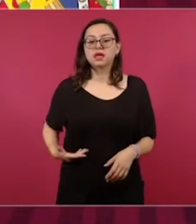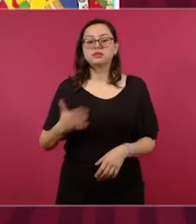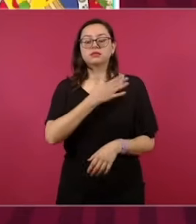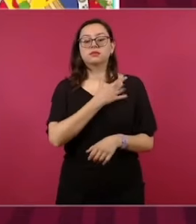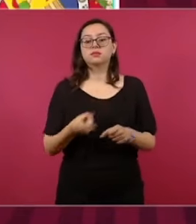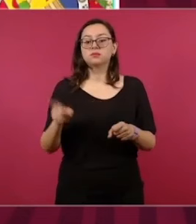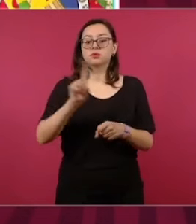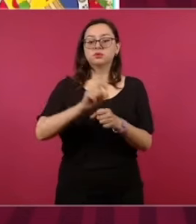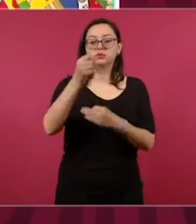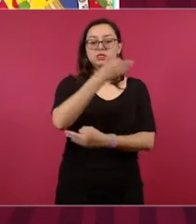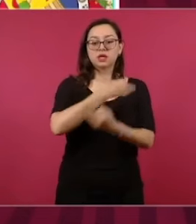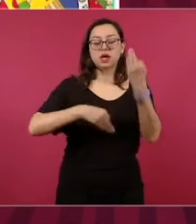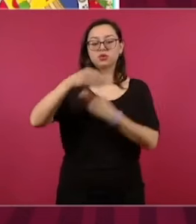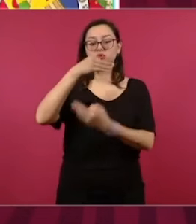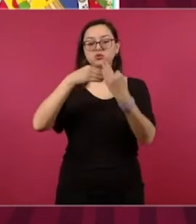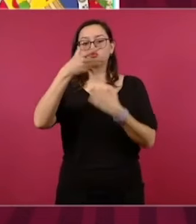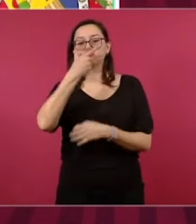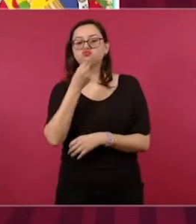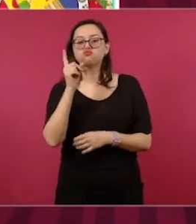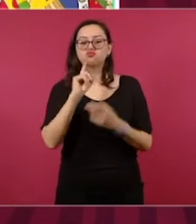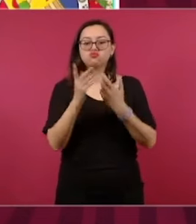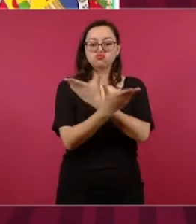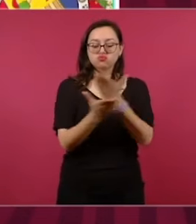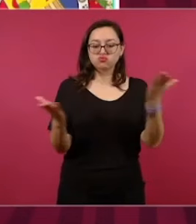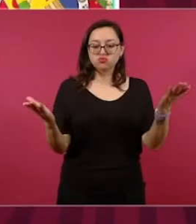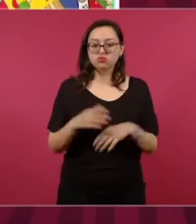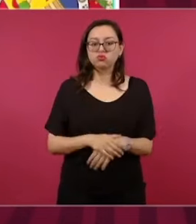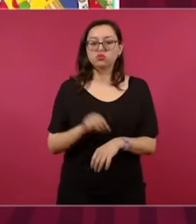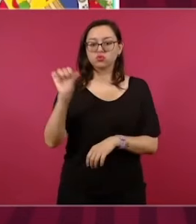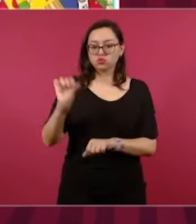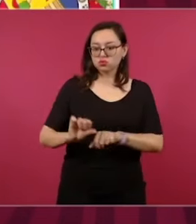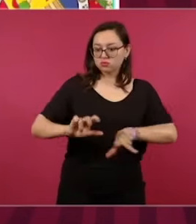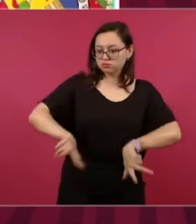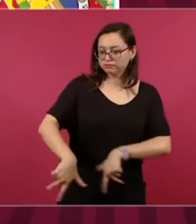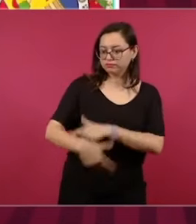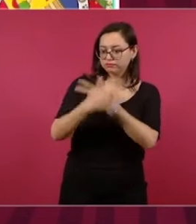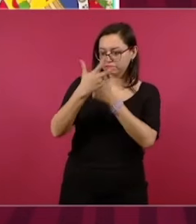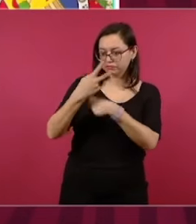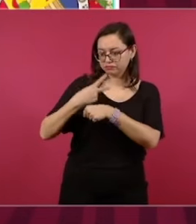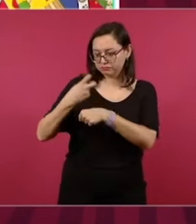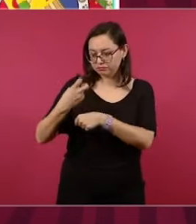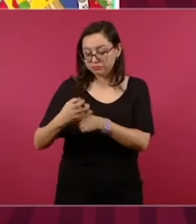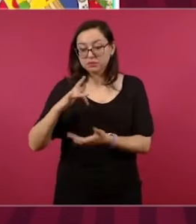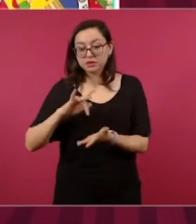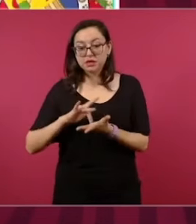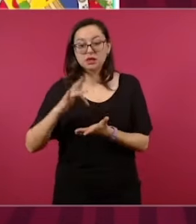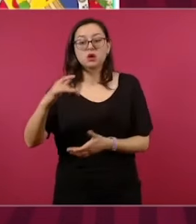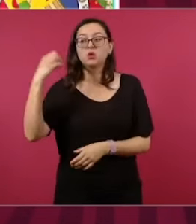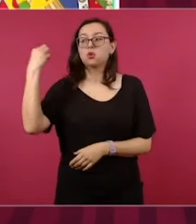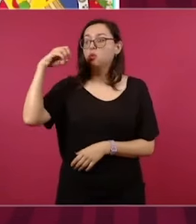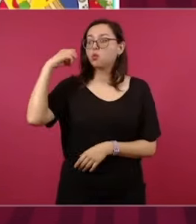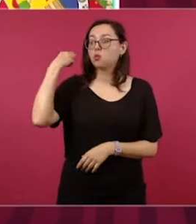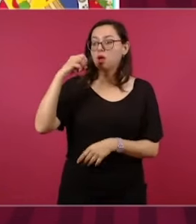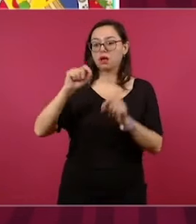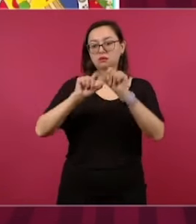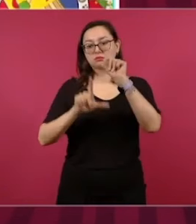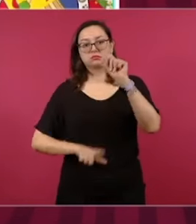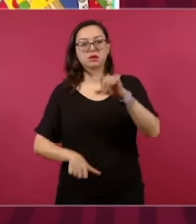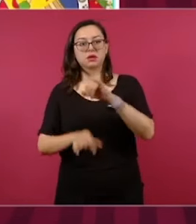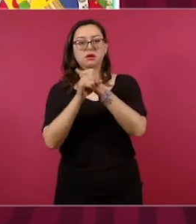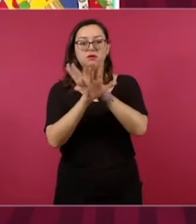Agradecerles la invitación a través de este medio para informarle al pueblo de Oaxaca y al de México. Así